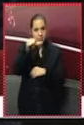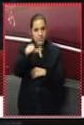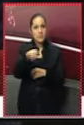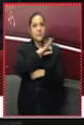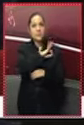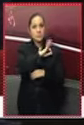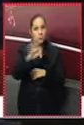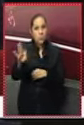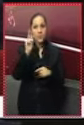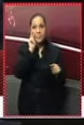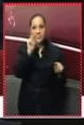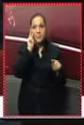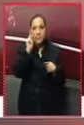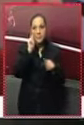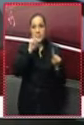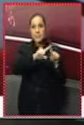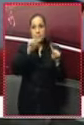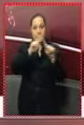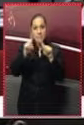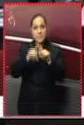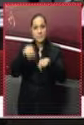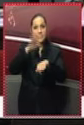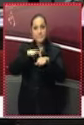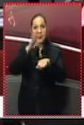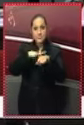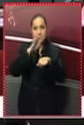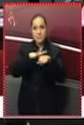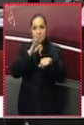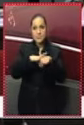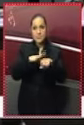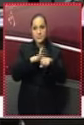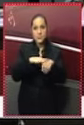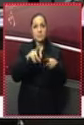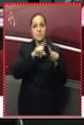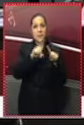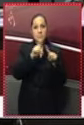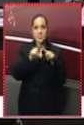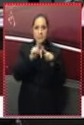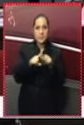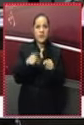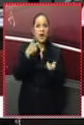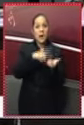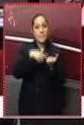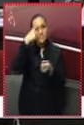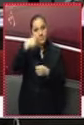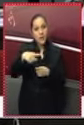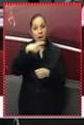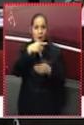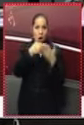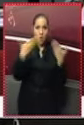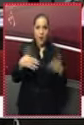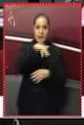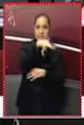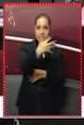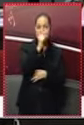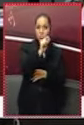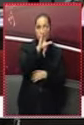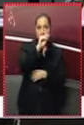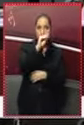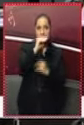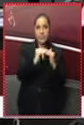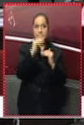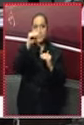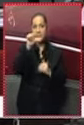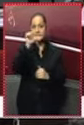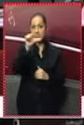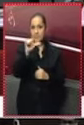estabilidad, de crecimiento. Logró ajustar el tipo de cambio de 15.90 a 16.40. Con